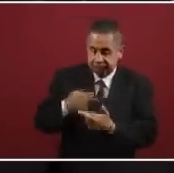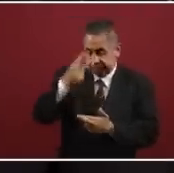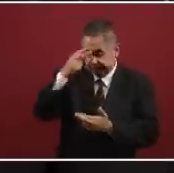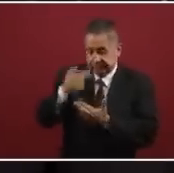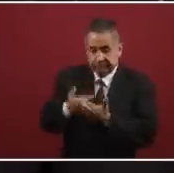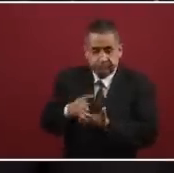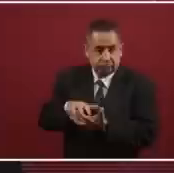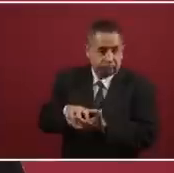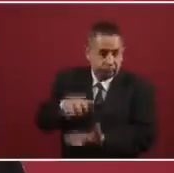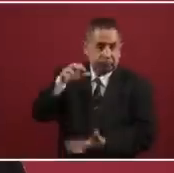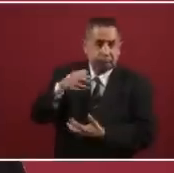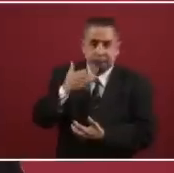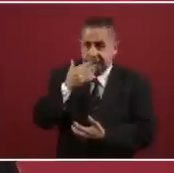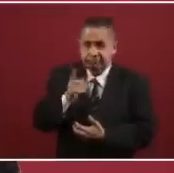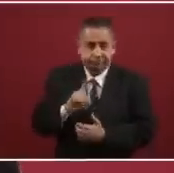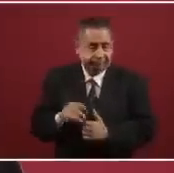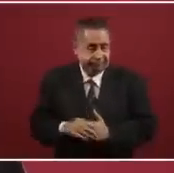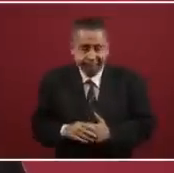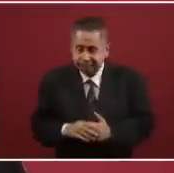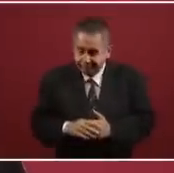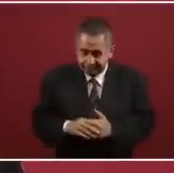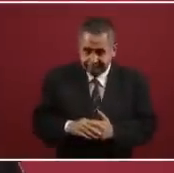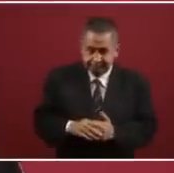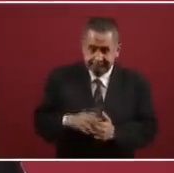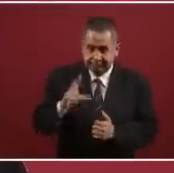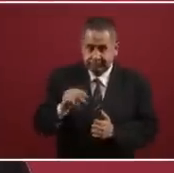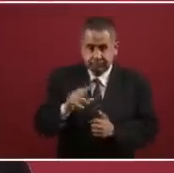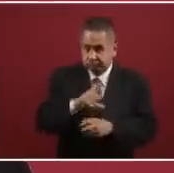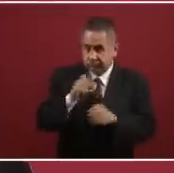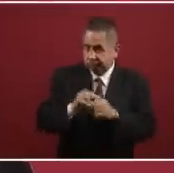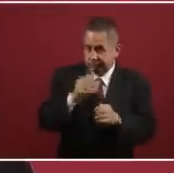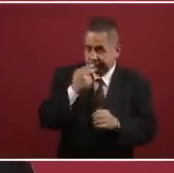no fue así del todo.